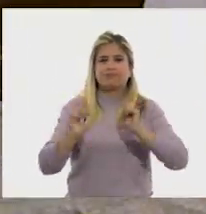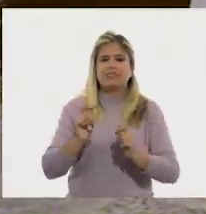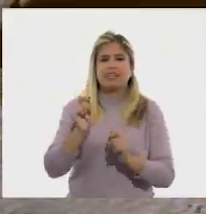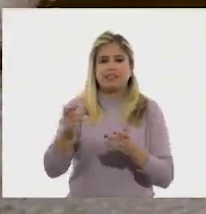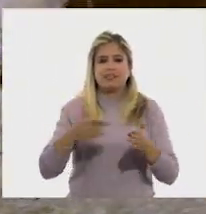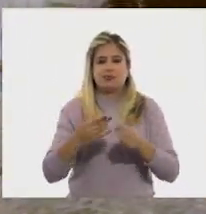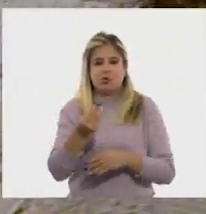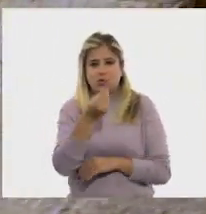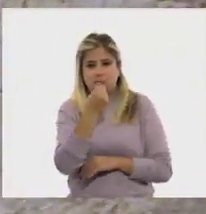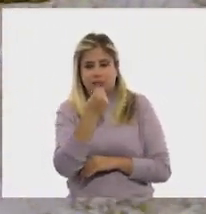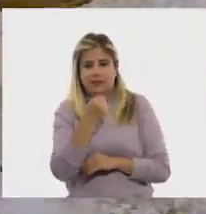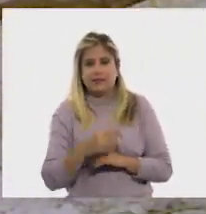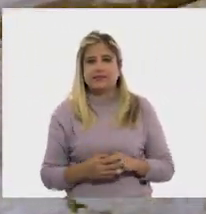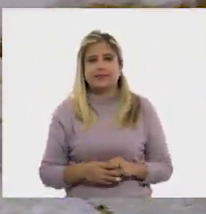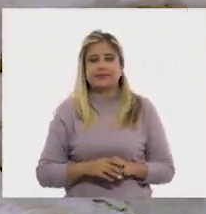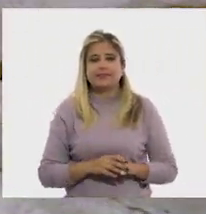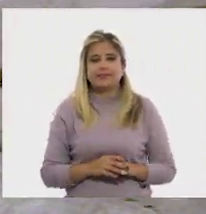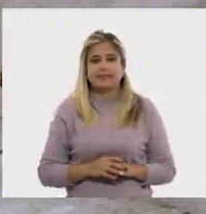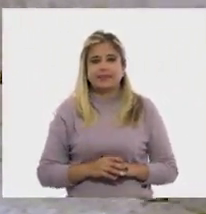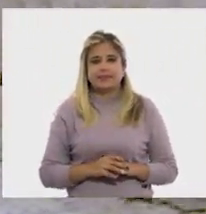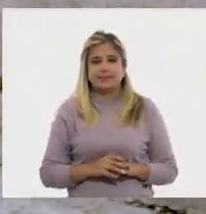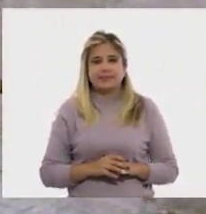astronomía.